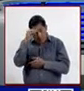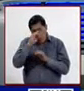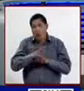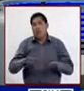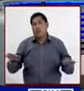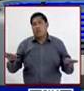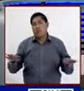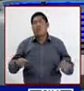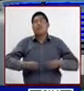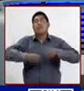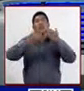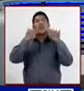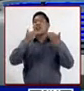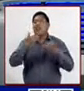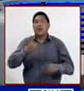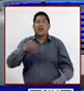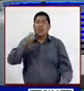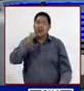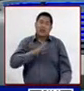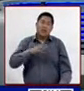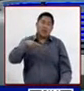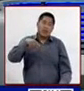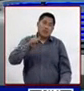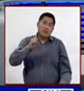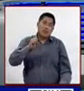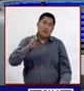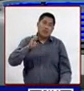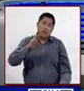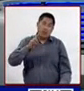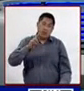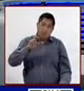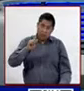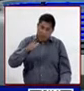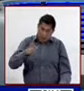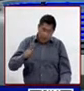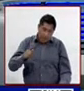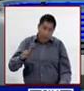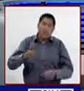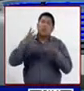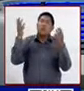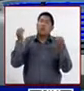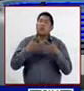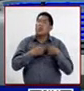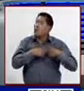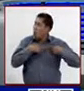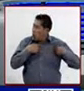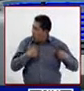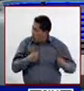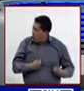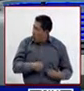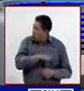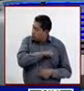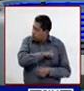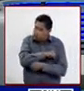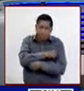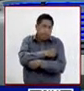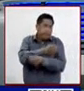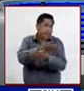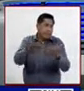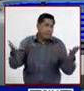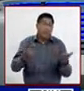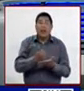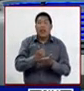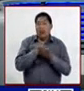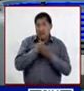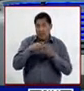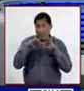niños. Bien. Gracias a la señora Pascuala. Muchísimas gracias. Gracias a Héctor Tapia y gracias a los grandes corazones que con seguridad vamos a seguir recibiendo